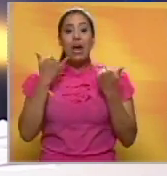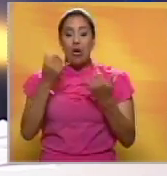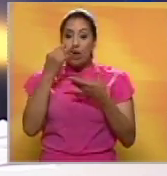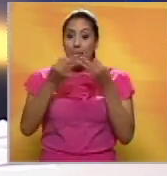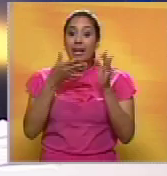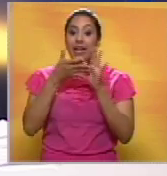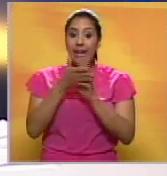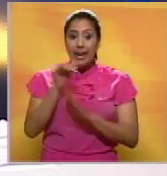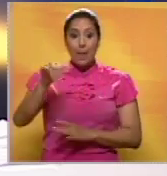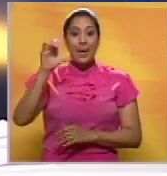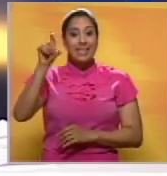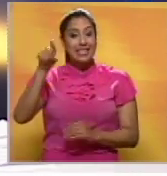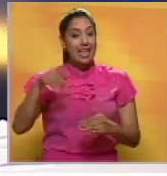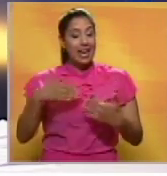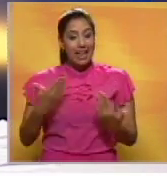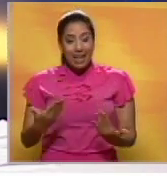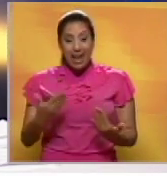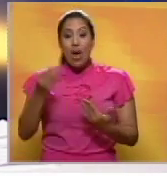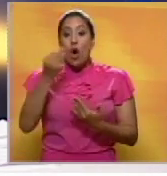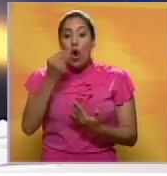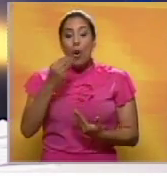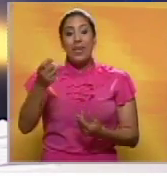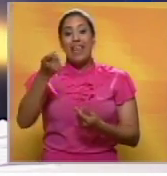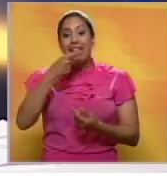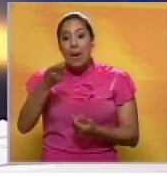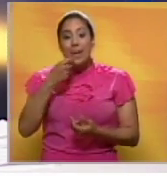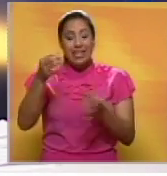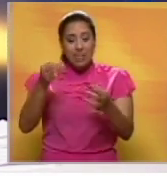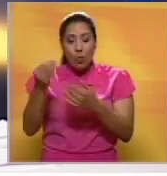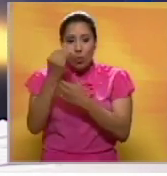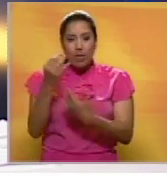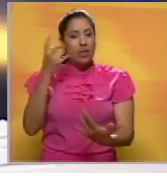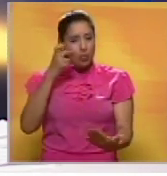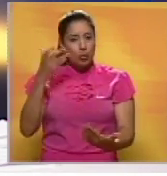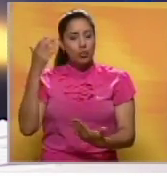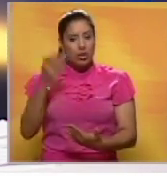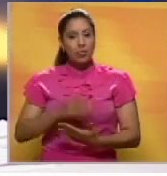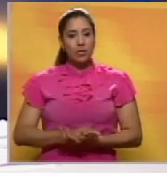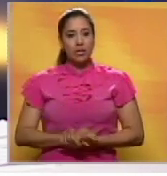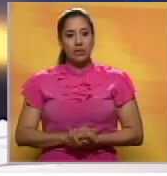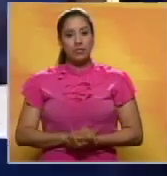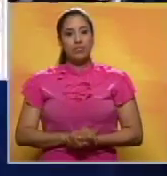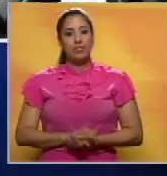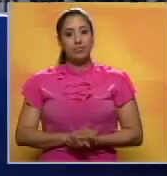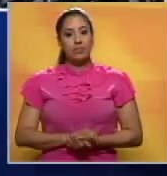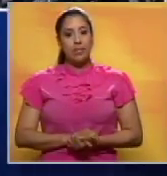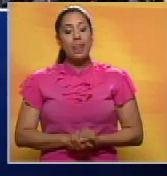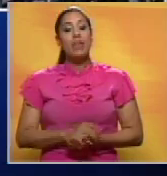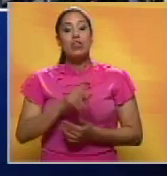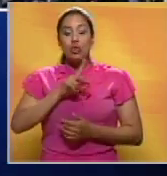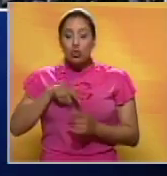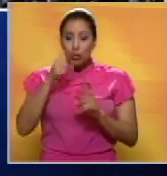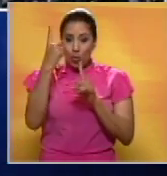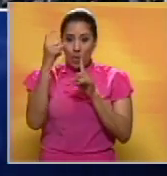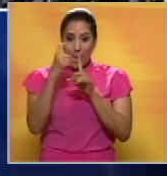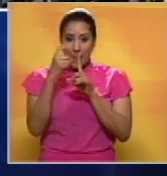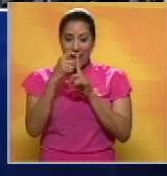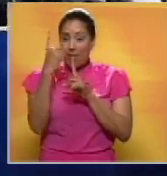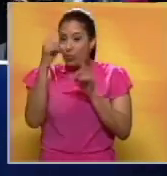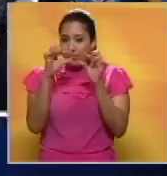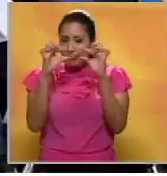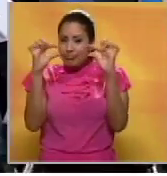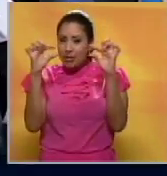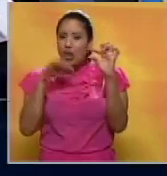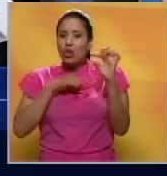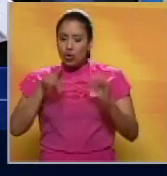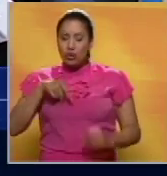Destacó lo que el país necesita es alimentos, comida y seguridad. Escuchemos parte de sus declaraciones. En una palabra,